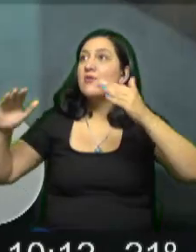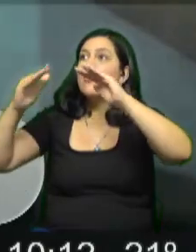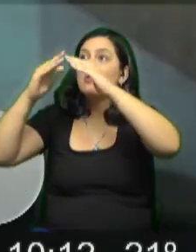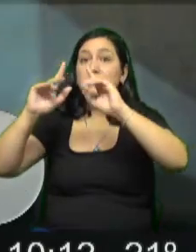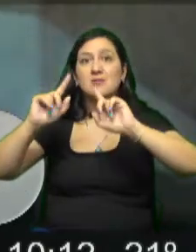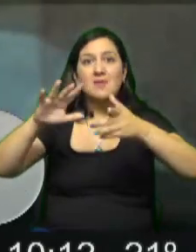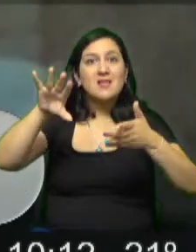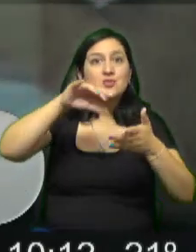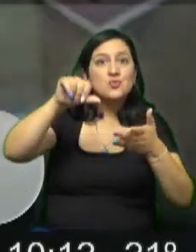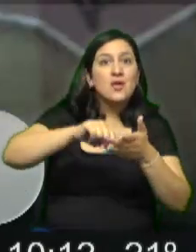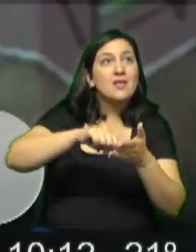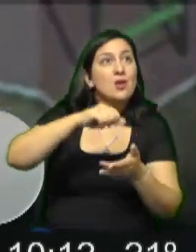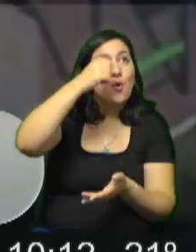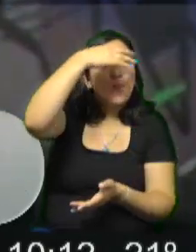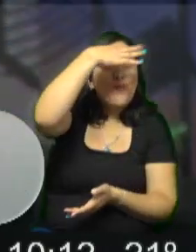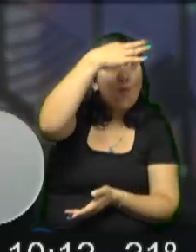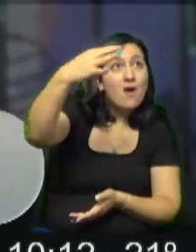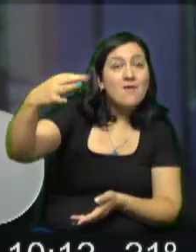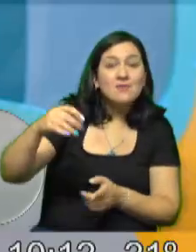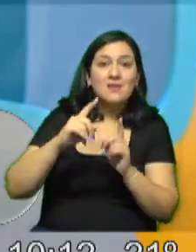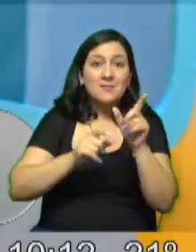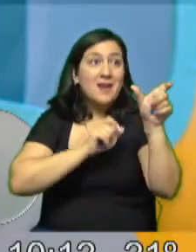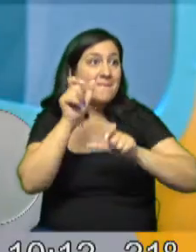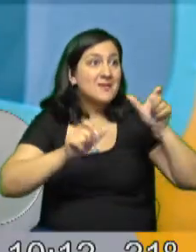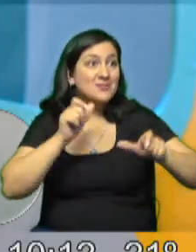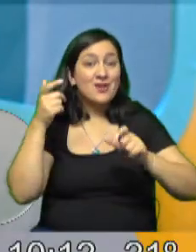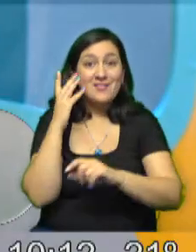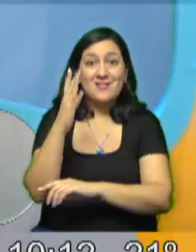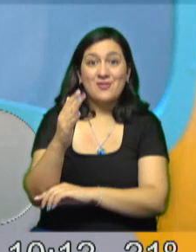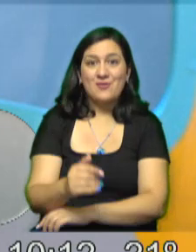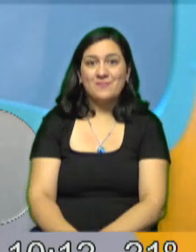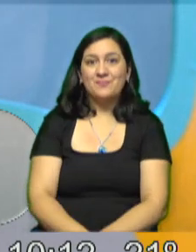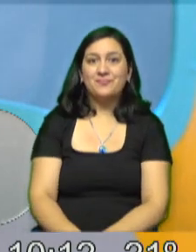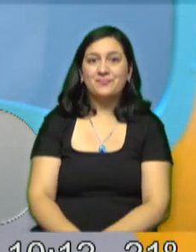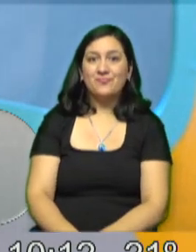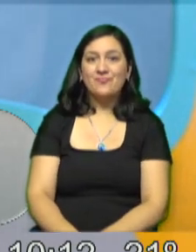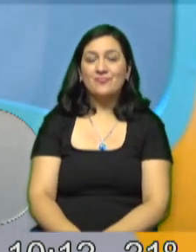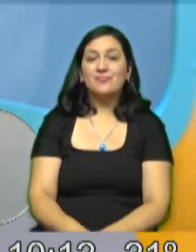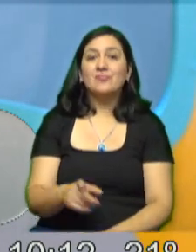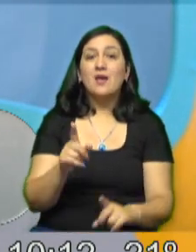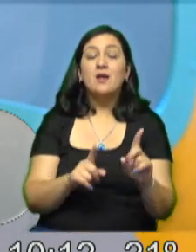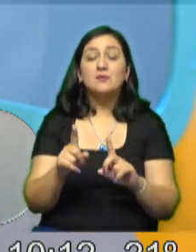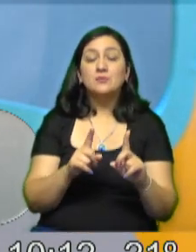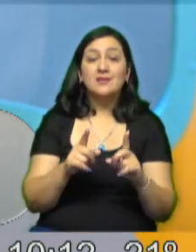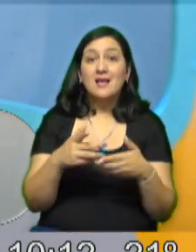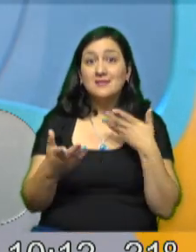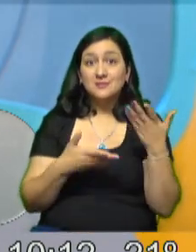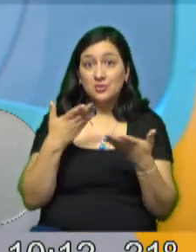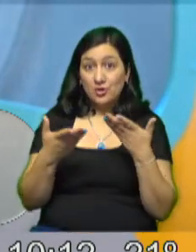la ciudad, de los pueblos y la gente, ¿no? Hay gente que te... grandes títulos que te definen, ¿no? Algunos con tus propias